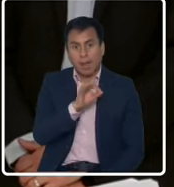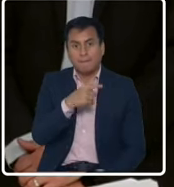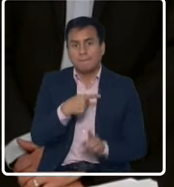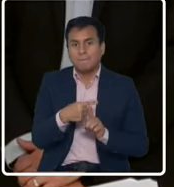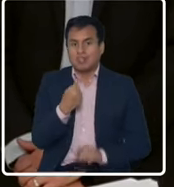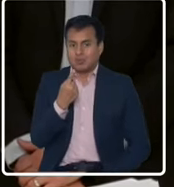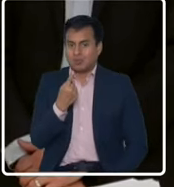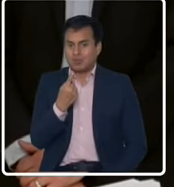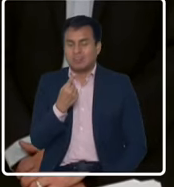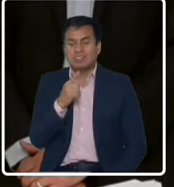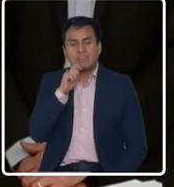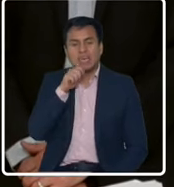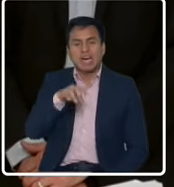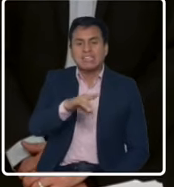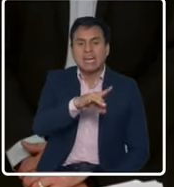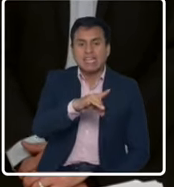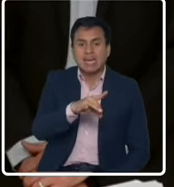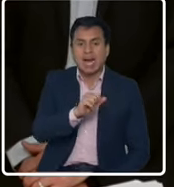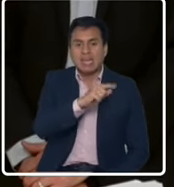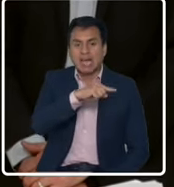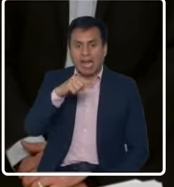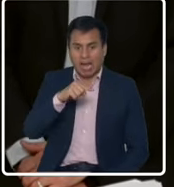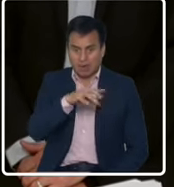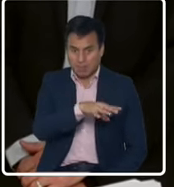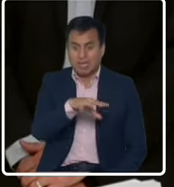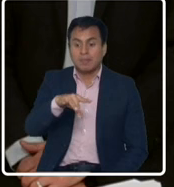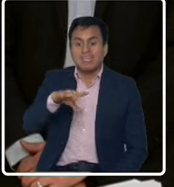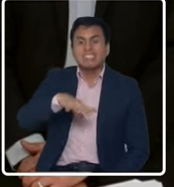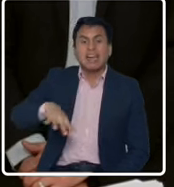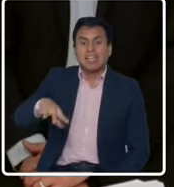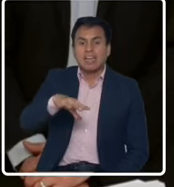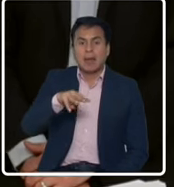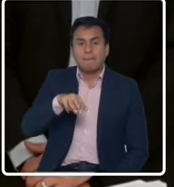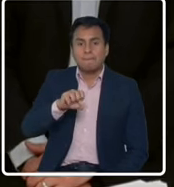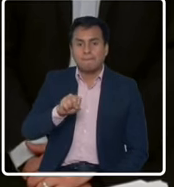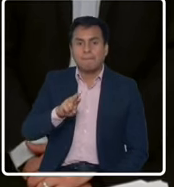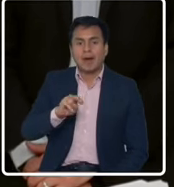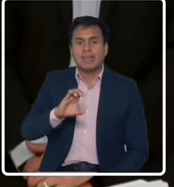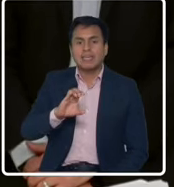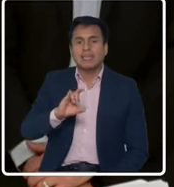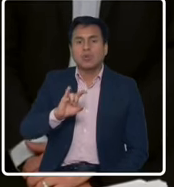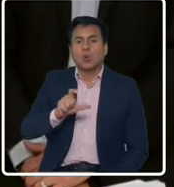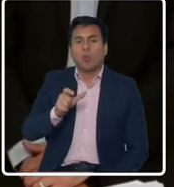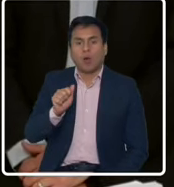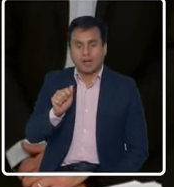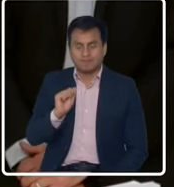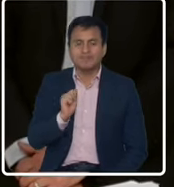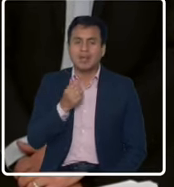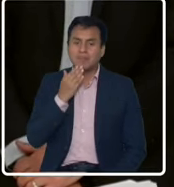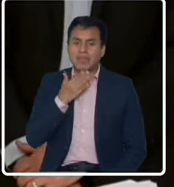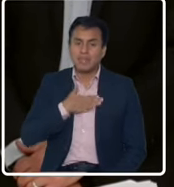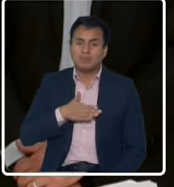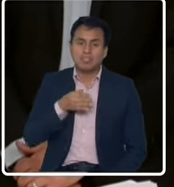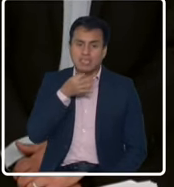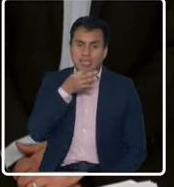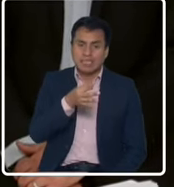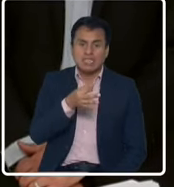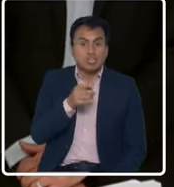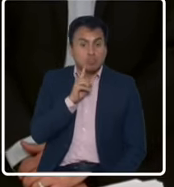más uno es el salar de atacama y el salar de maricunga También queremos señalar que